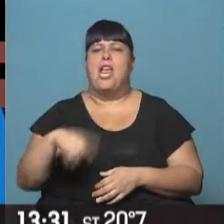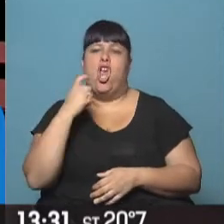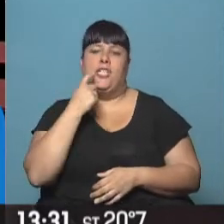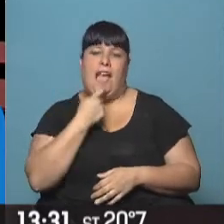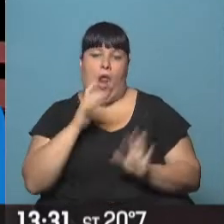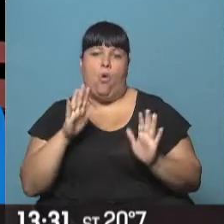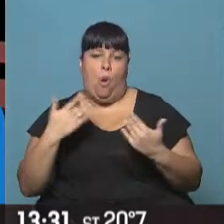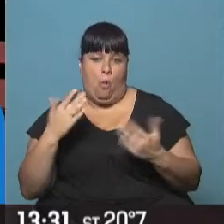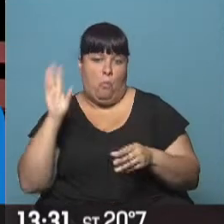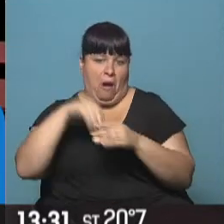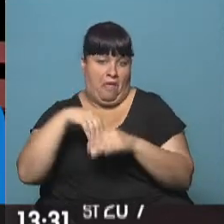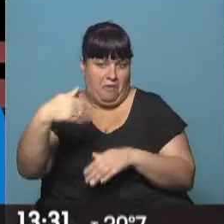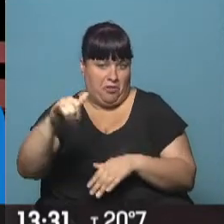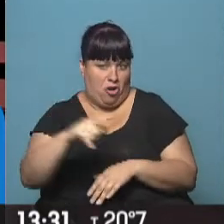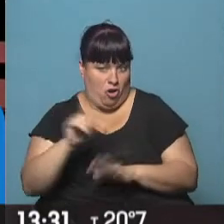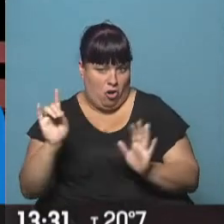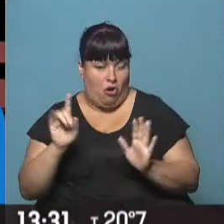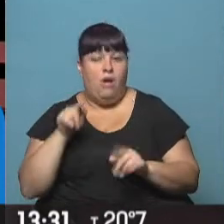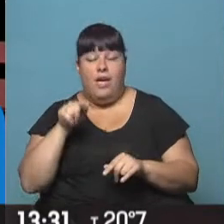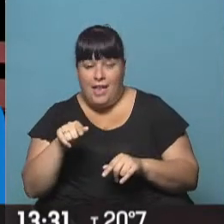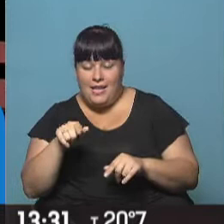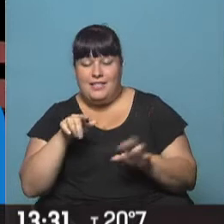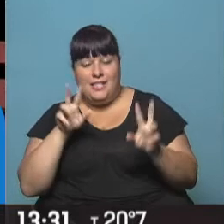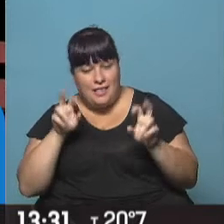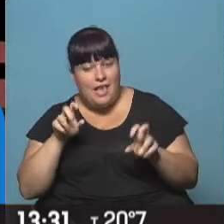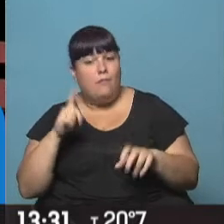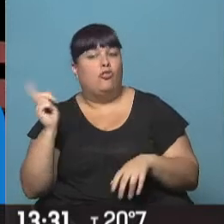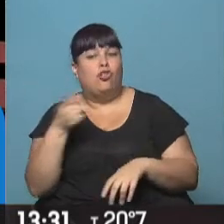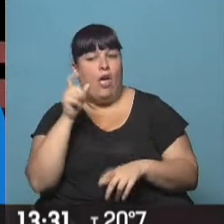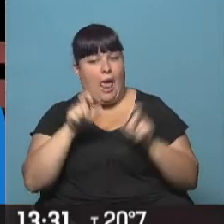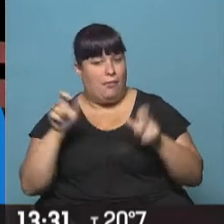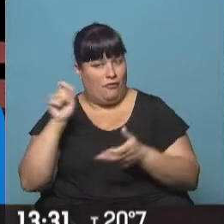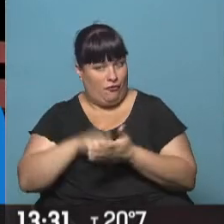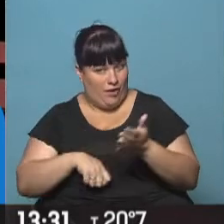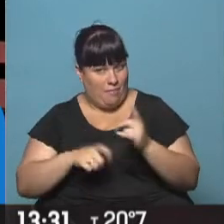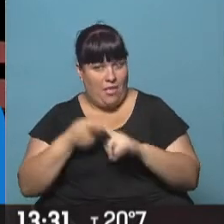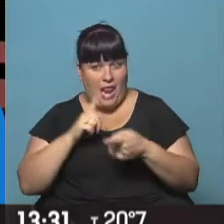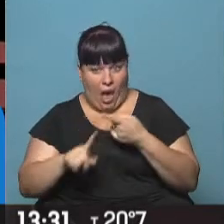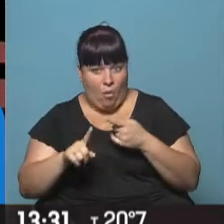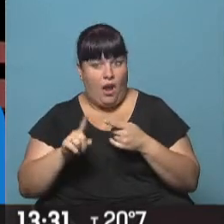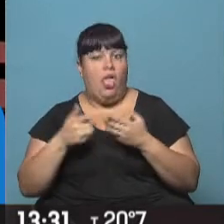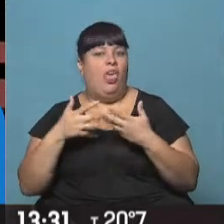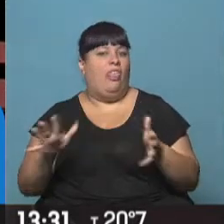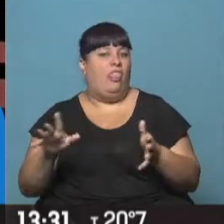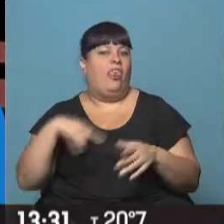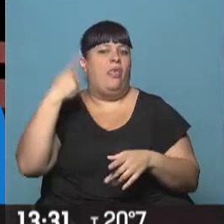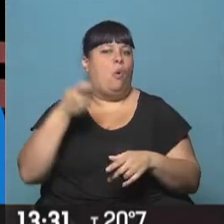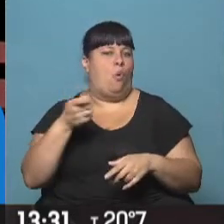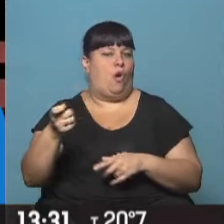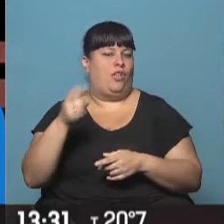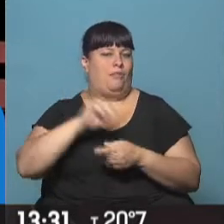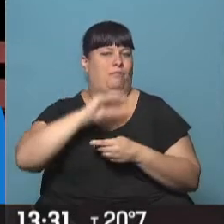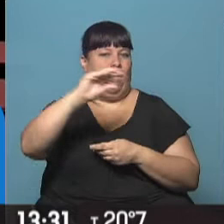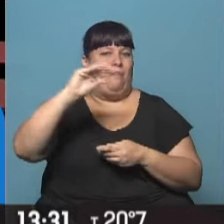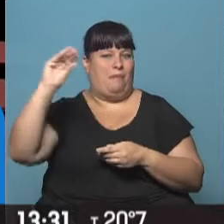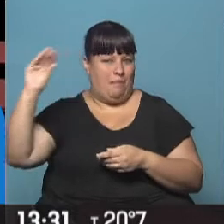todavía puede sumarse. Y en ese contexto, todos los firmantes del pacto desisten de las causas de